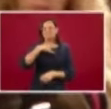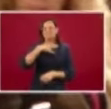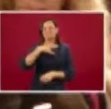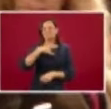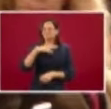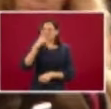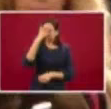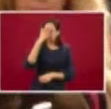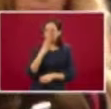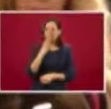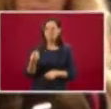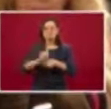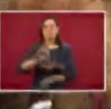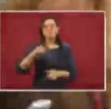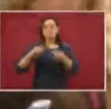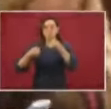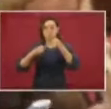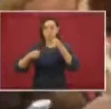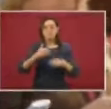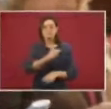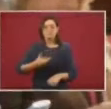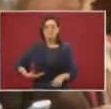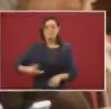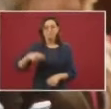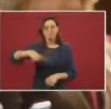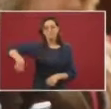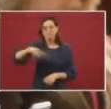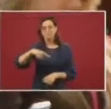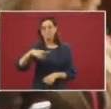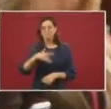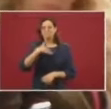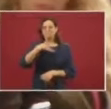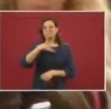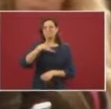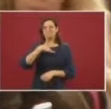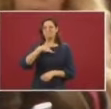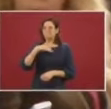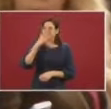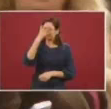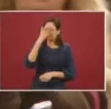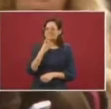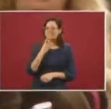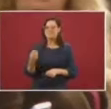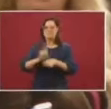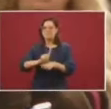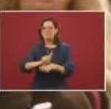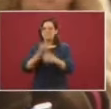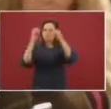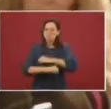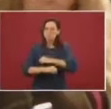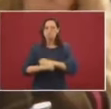pues, fatal para que le den un balazo y para que entienda lo que le decía este Paul